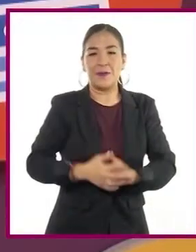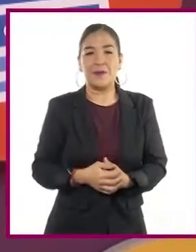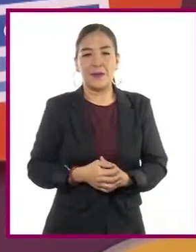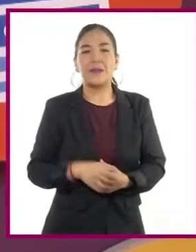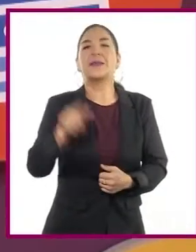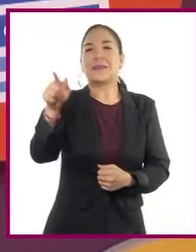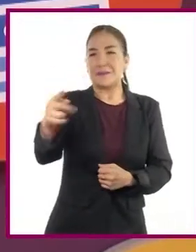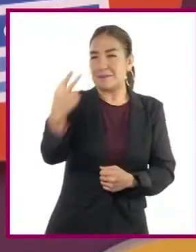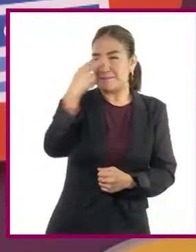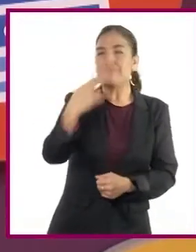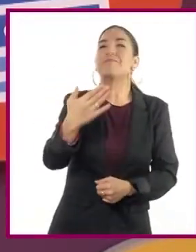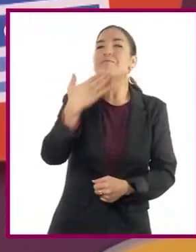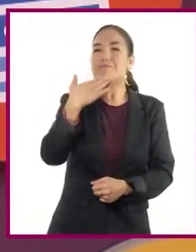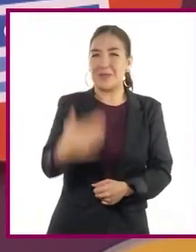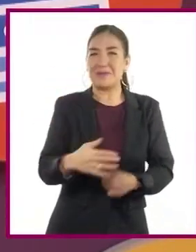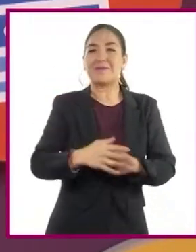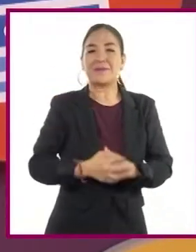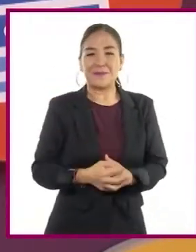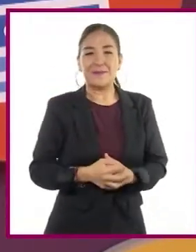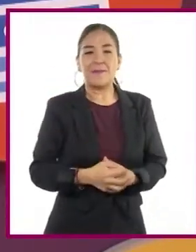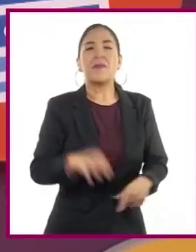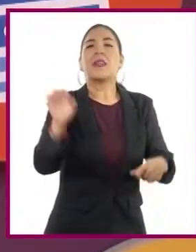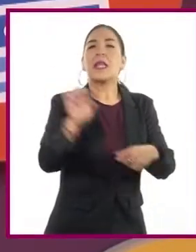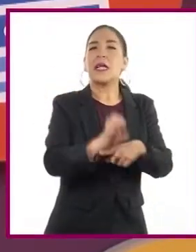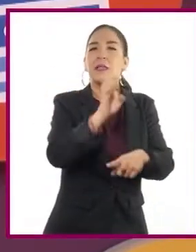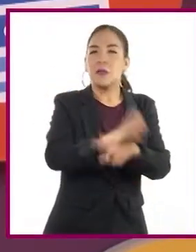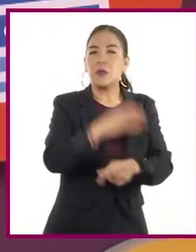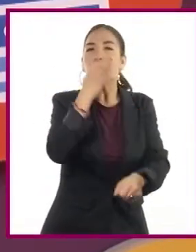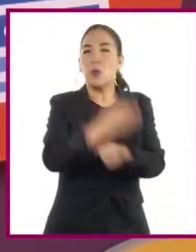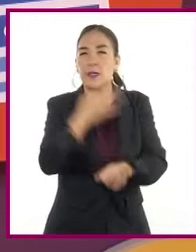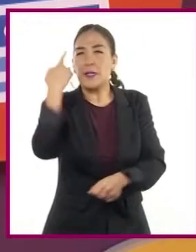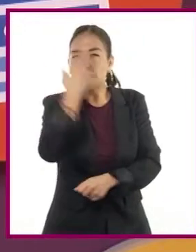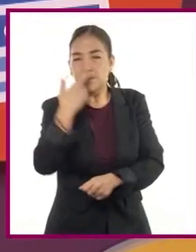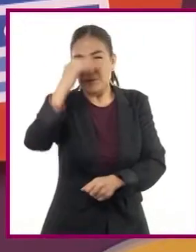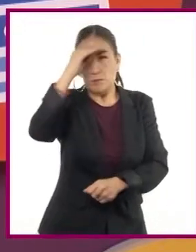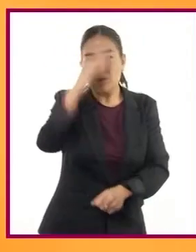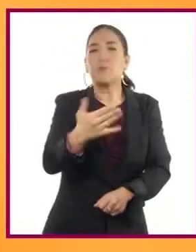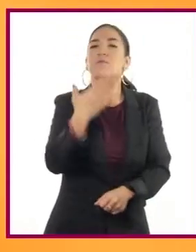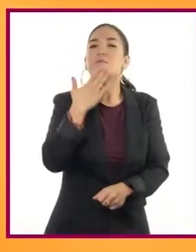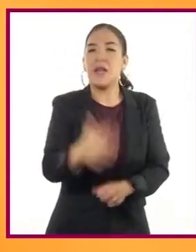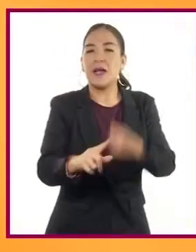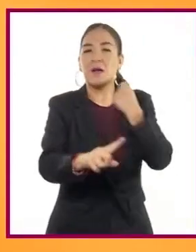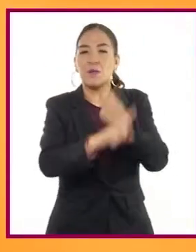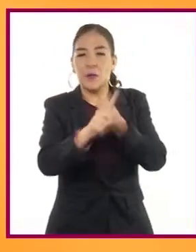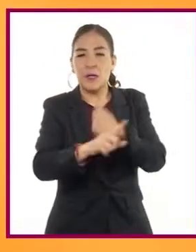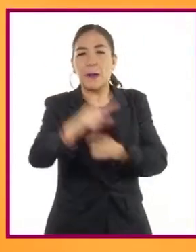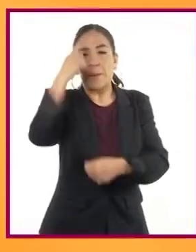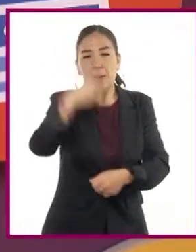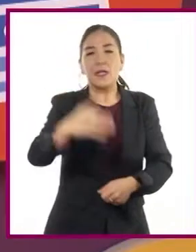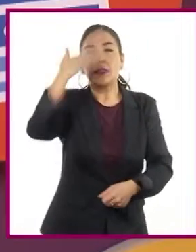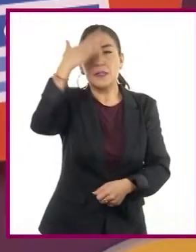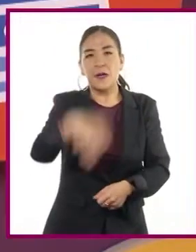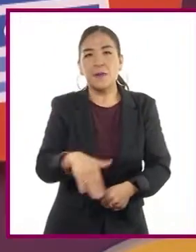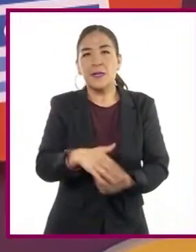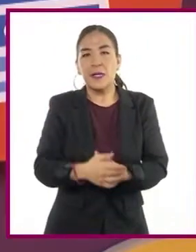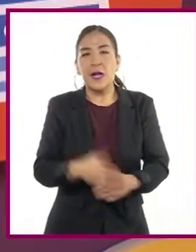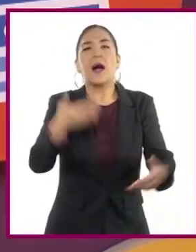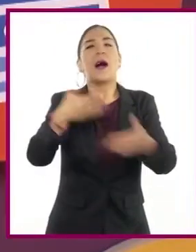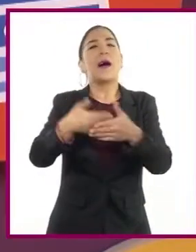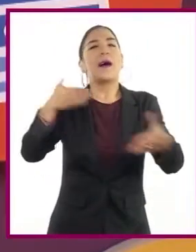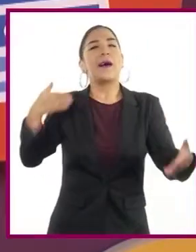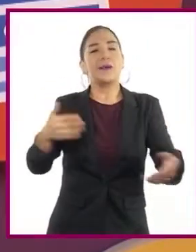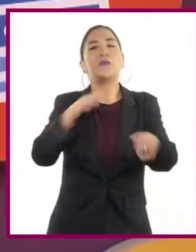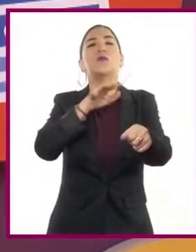Me leíste el pensamiento. Entonces, analicemos muy bien la situación para poder saber, antes que